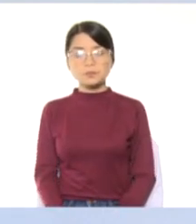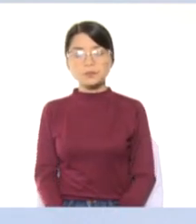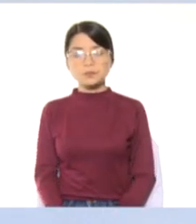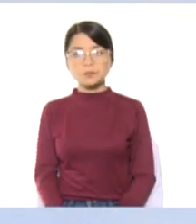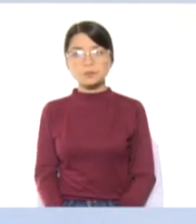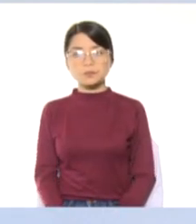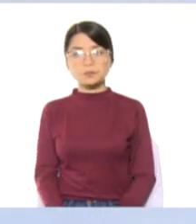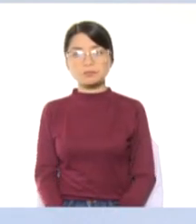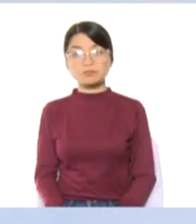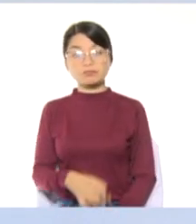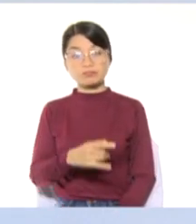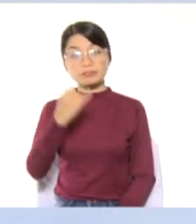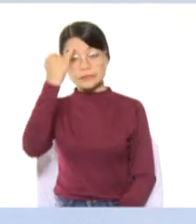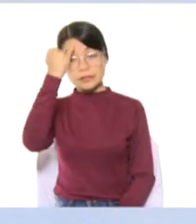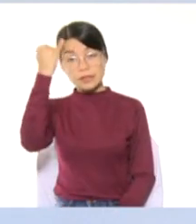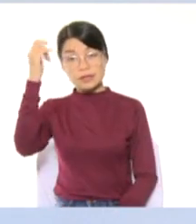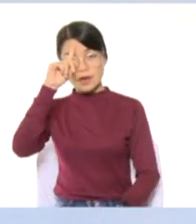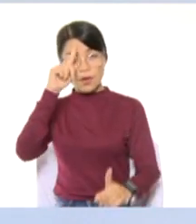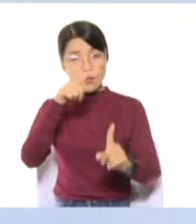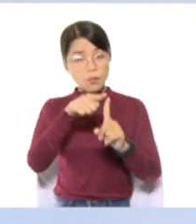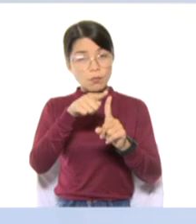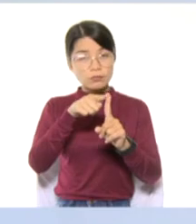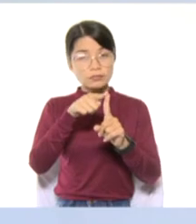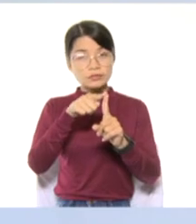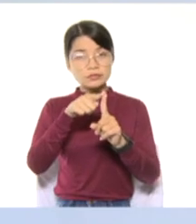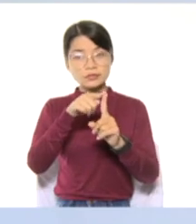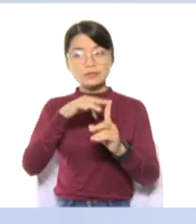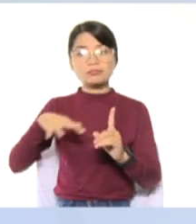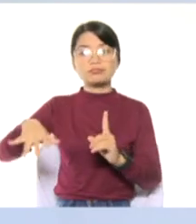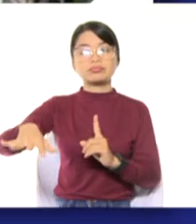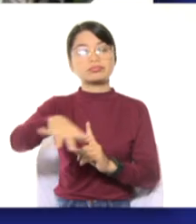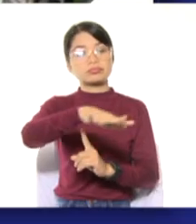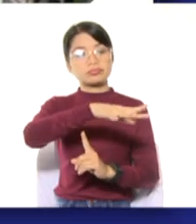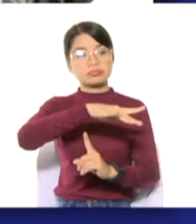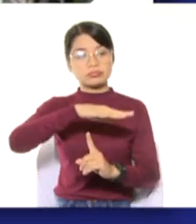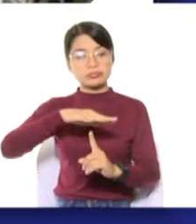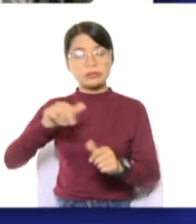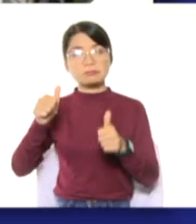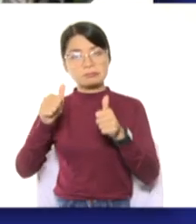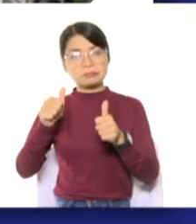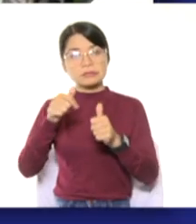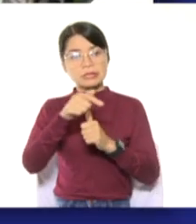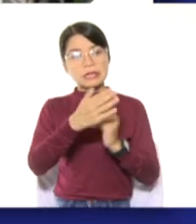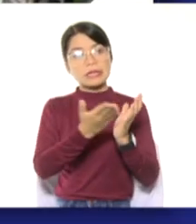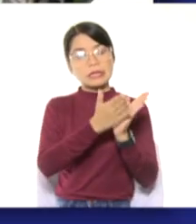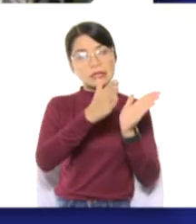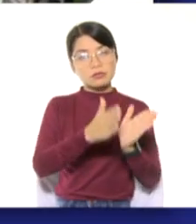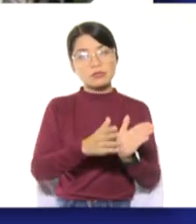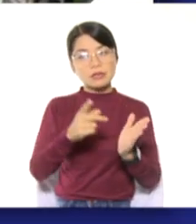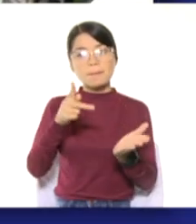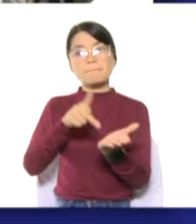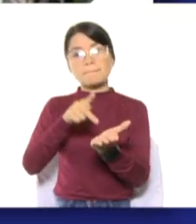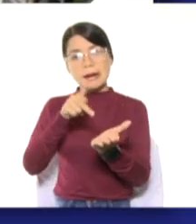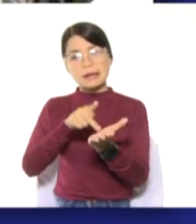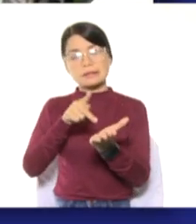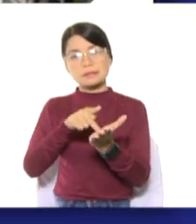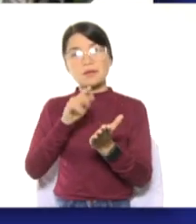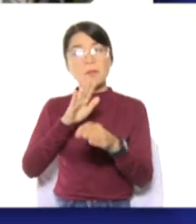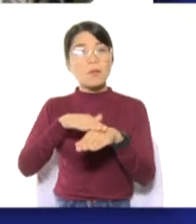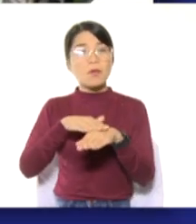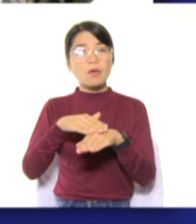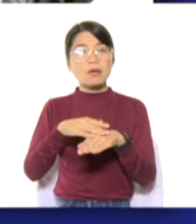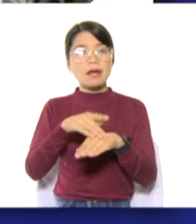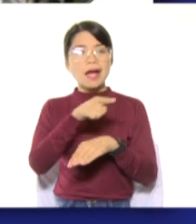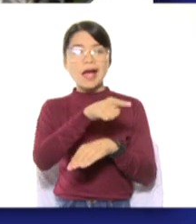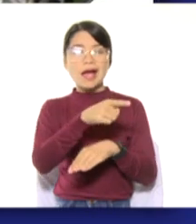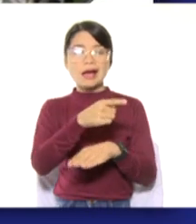así, la idea es crear las condiciones de participación, no limitar al estudiante a un simple informe donde va a pasar todo su año